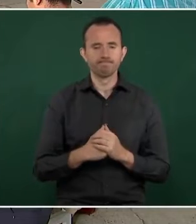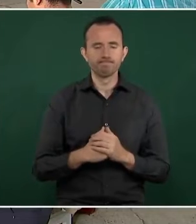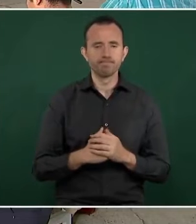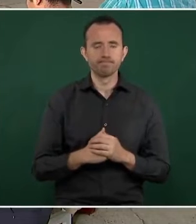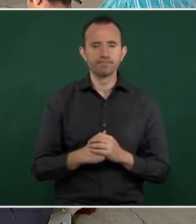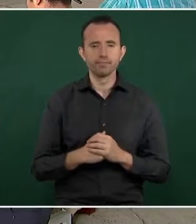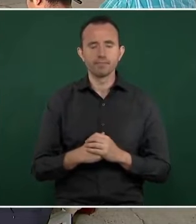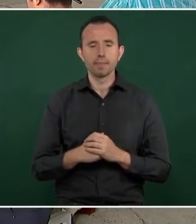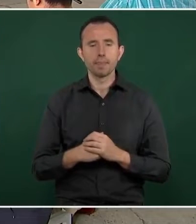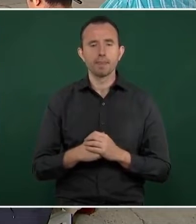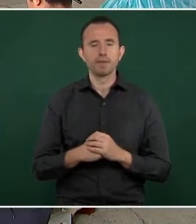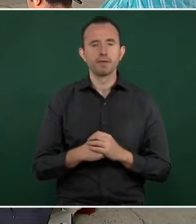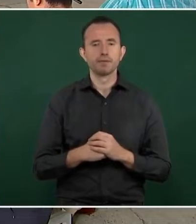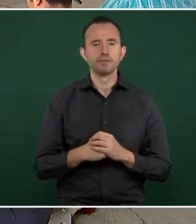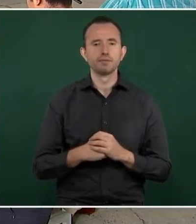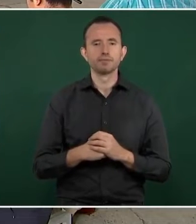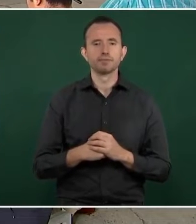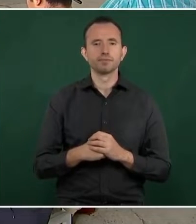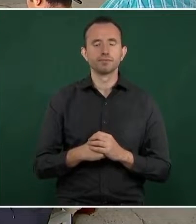Y